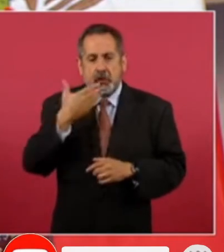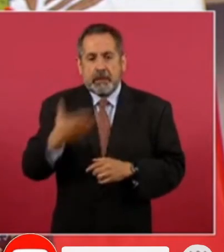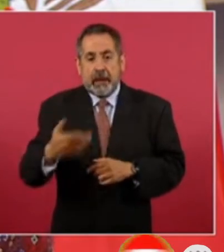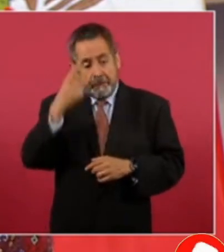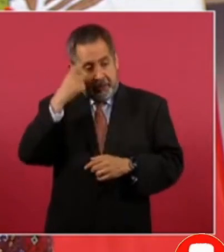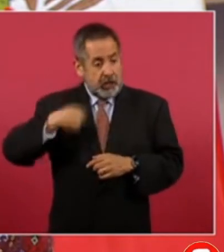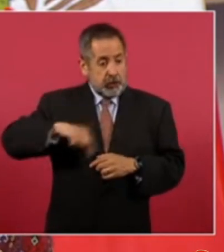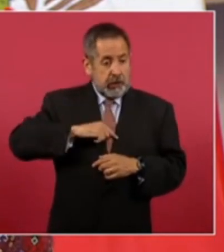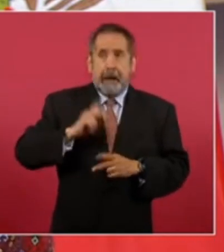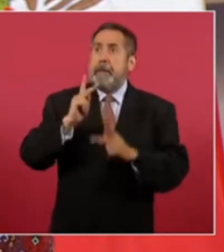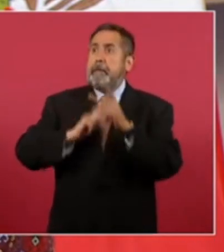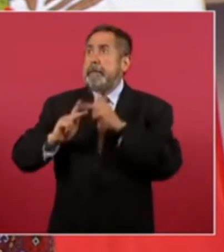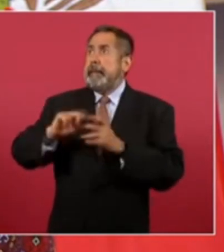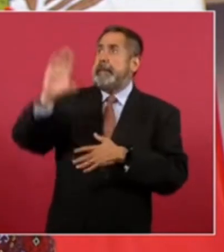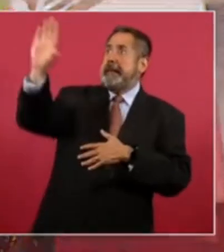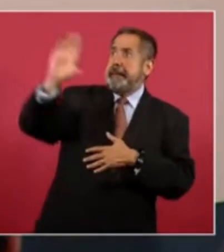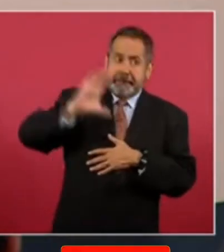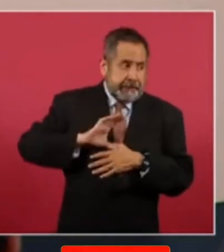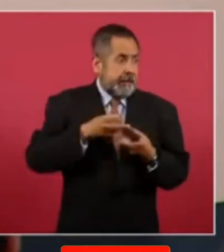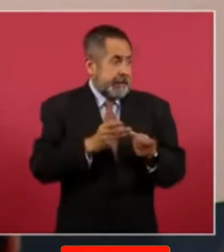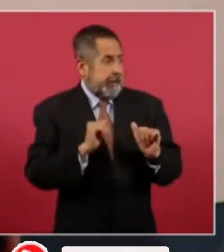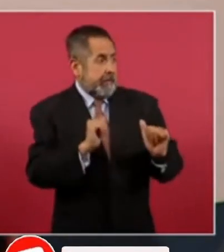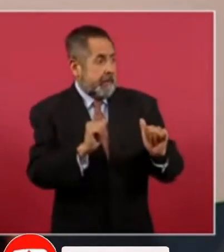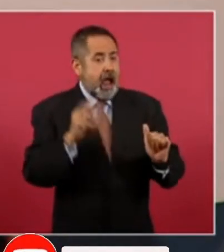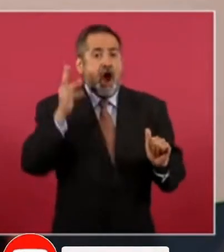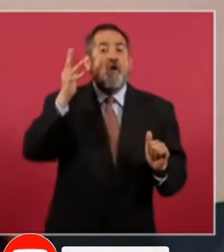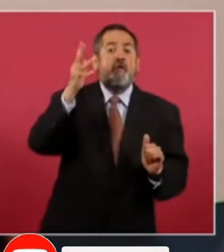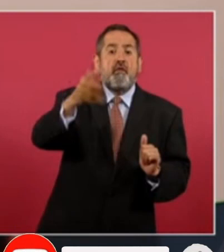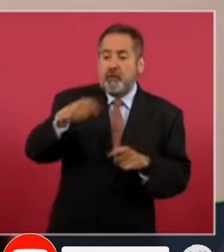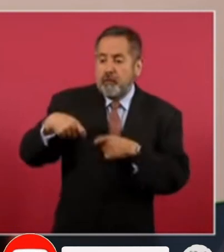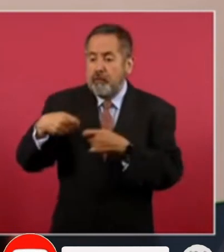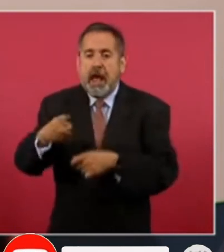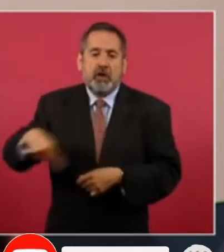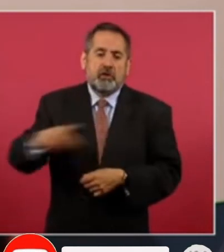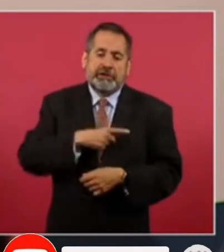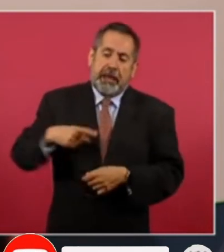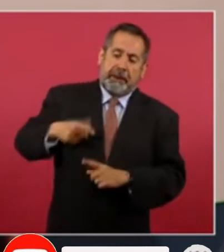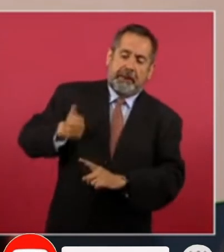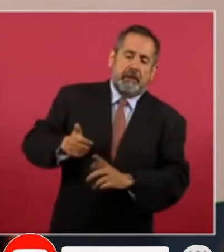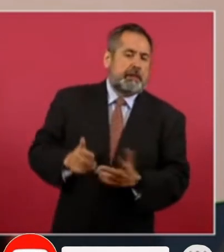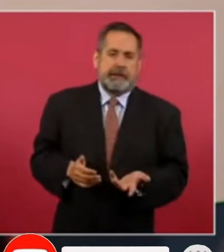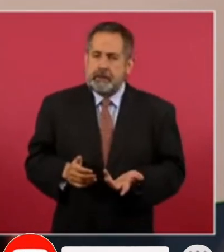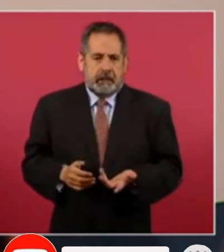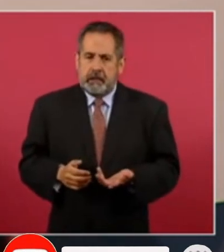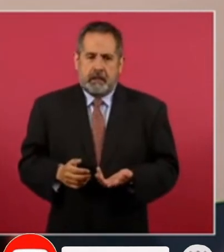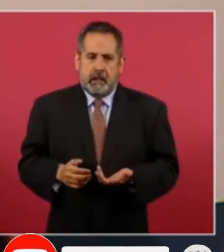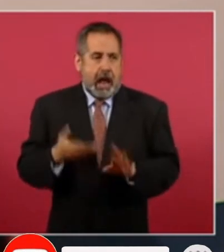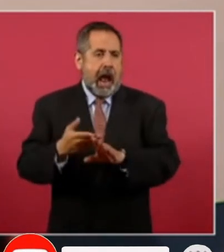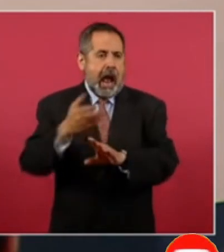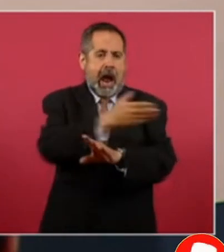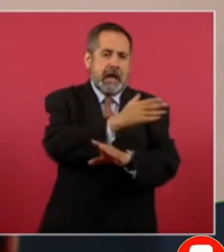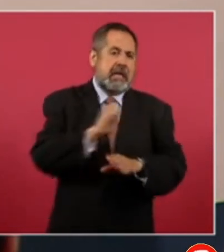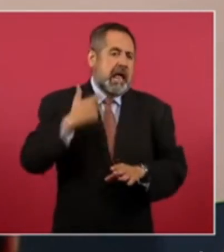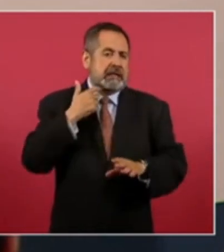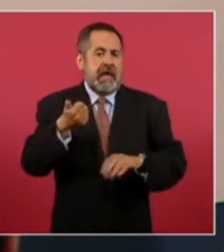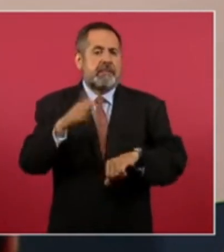el futuro de las siguientes generaciones con endeudamientos, como sí lo hicieron otras administraciones, como